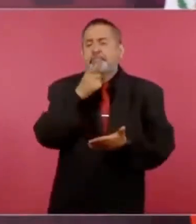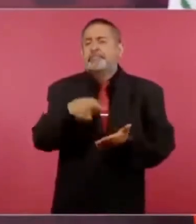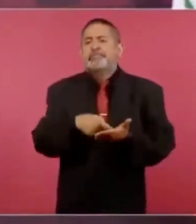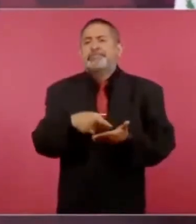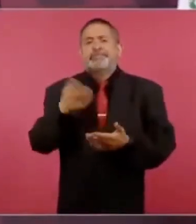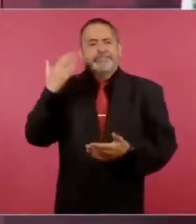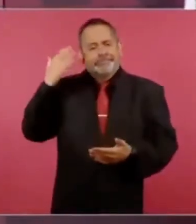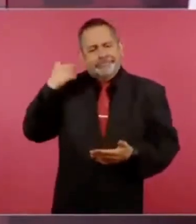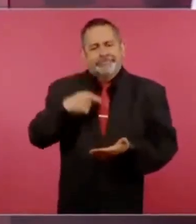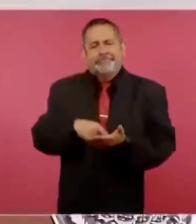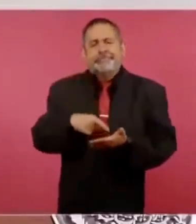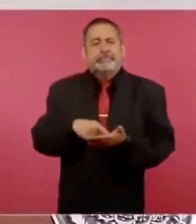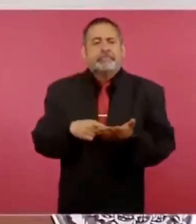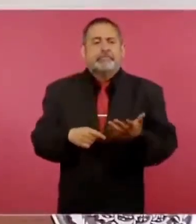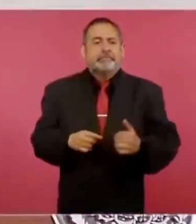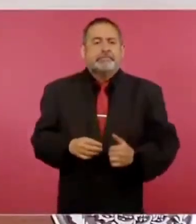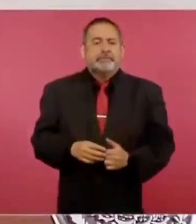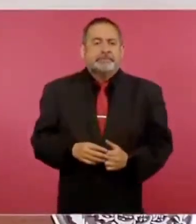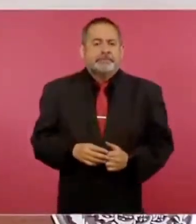que